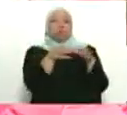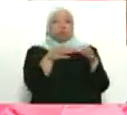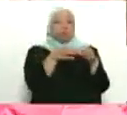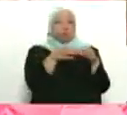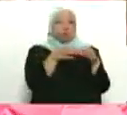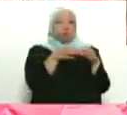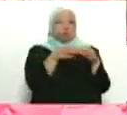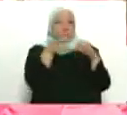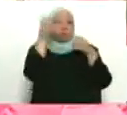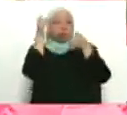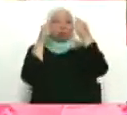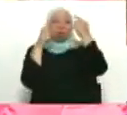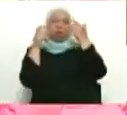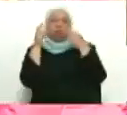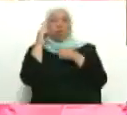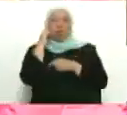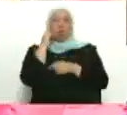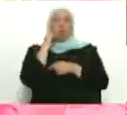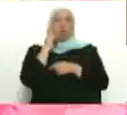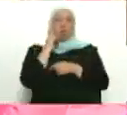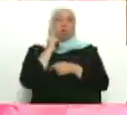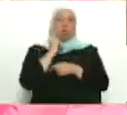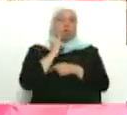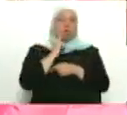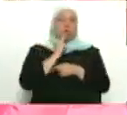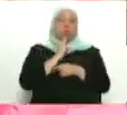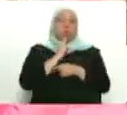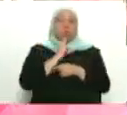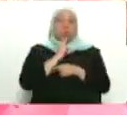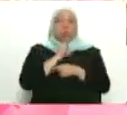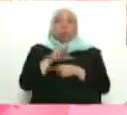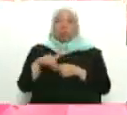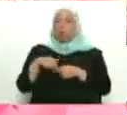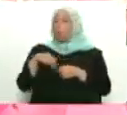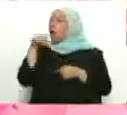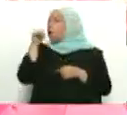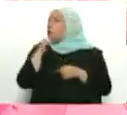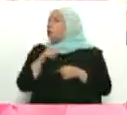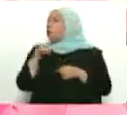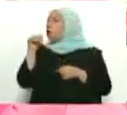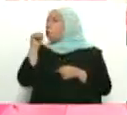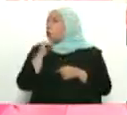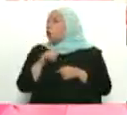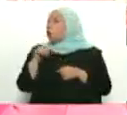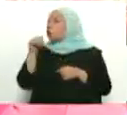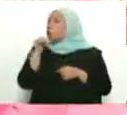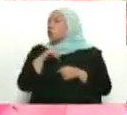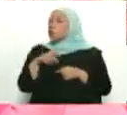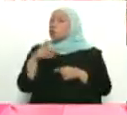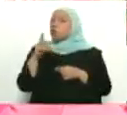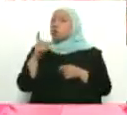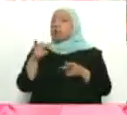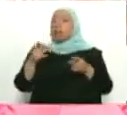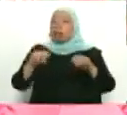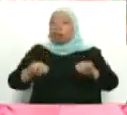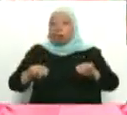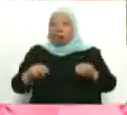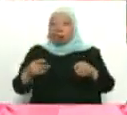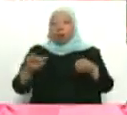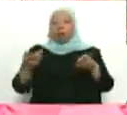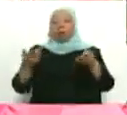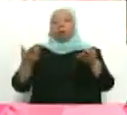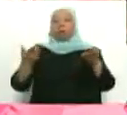Los círculos, desde aquellos círculos bolivarianos, ¿verdad? Y nosotros hemos aguantado callados sanciones,